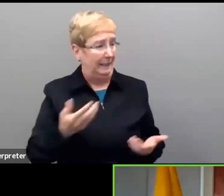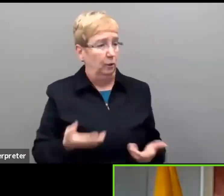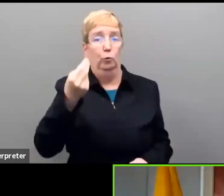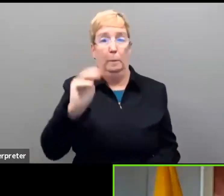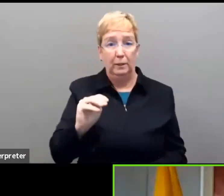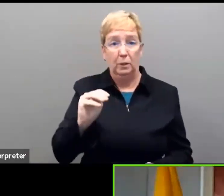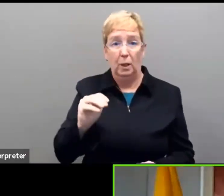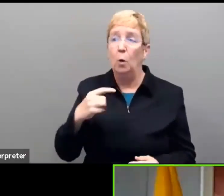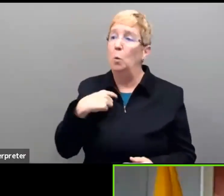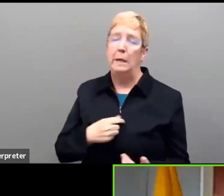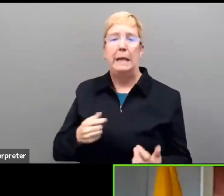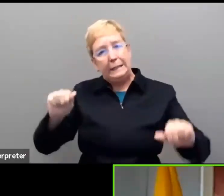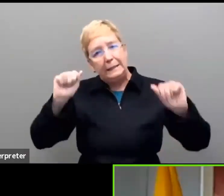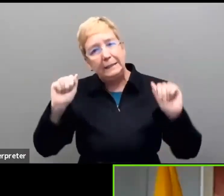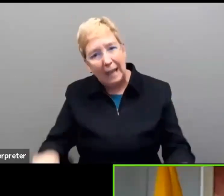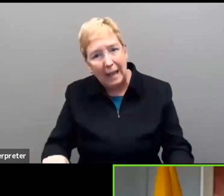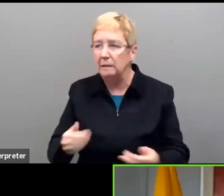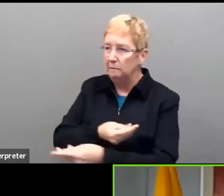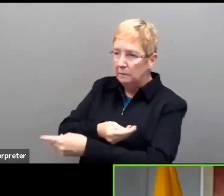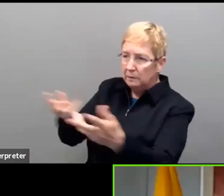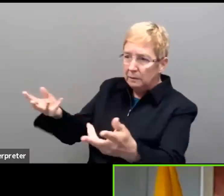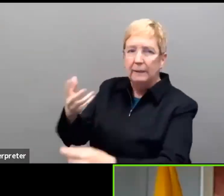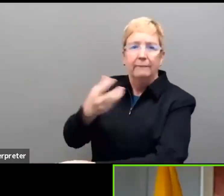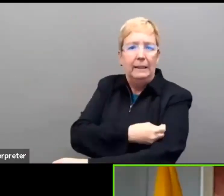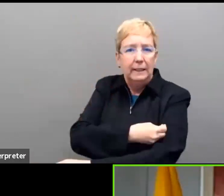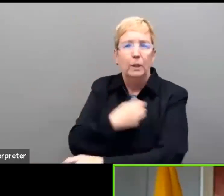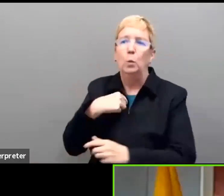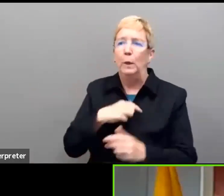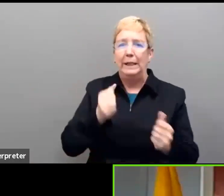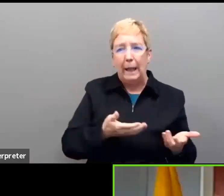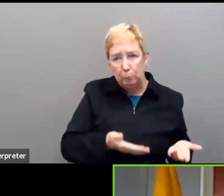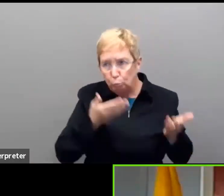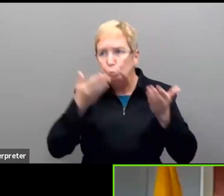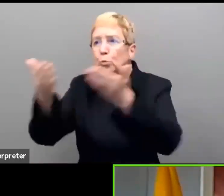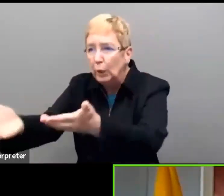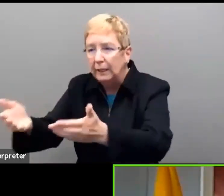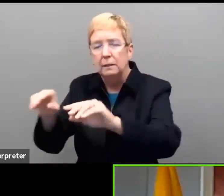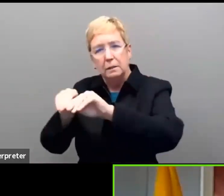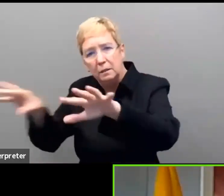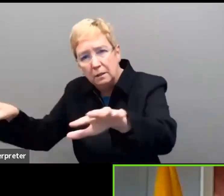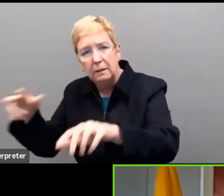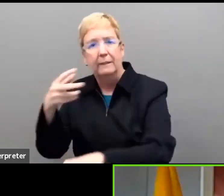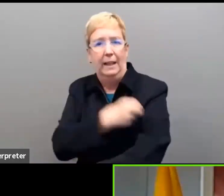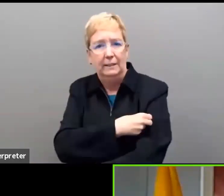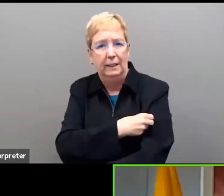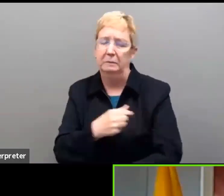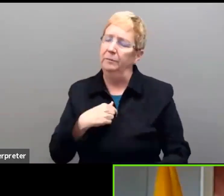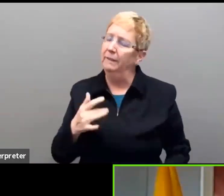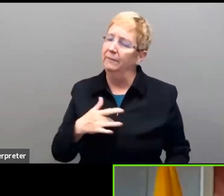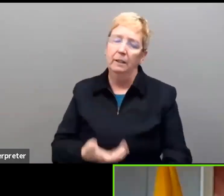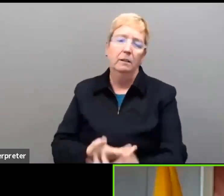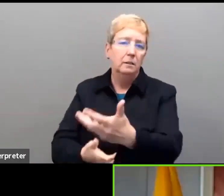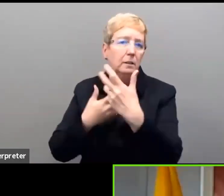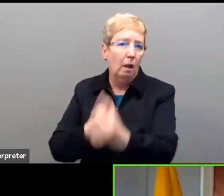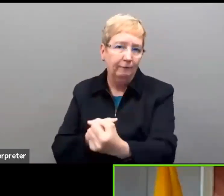en el país está trabajando en la estrategia más efectiva, que son las vacunas, la segunda